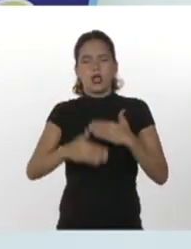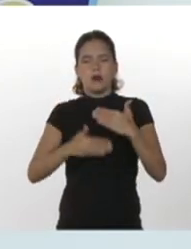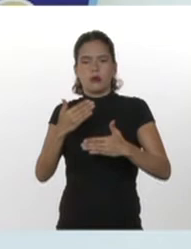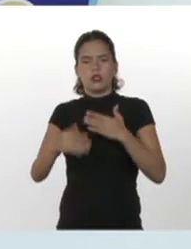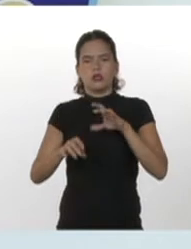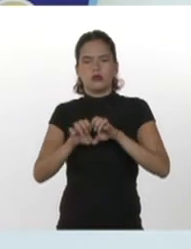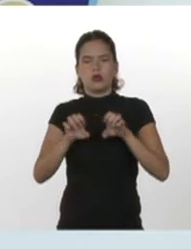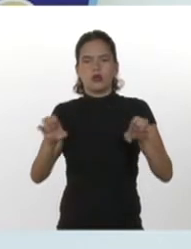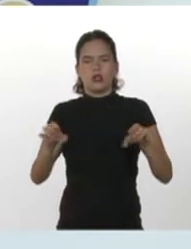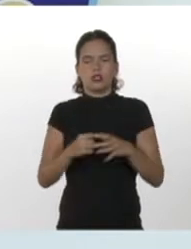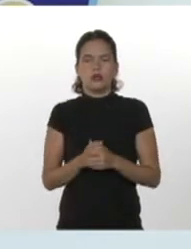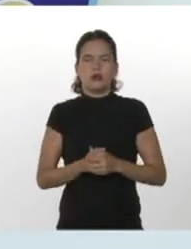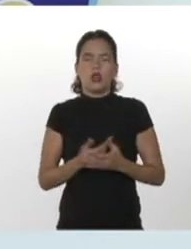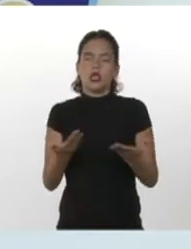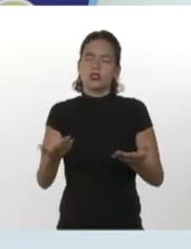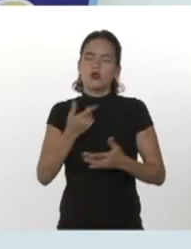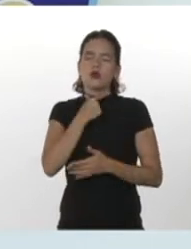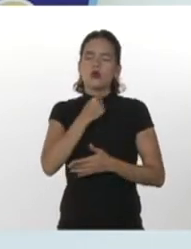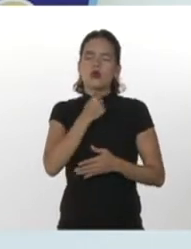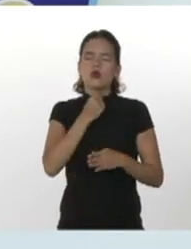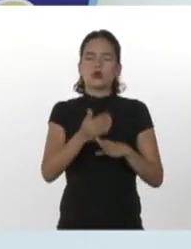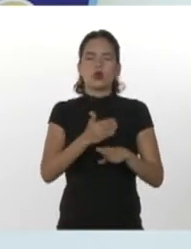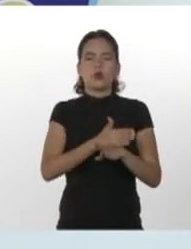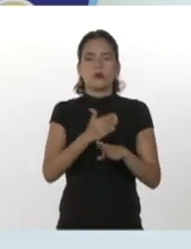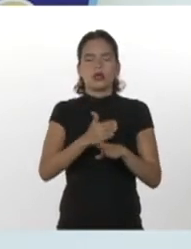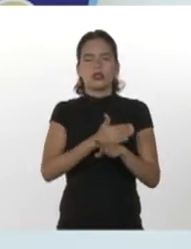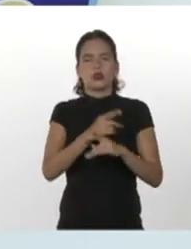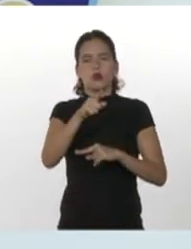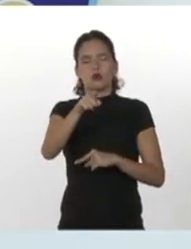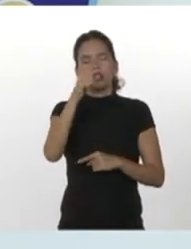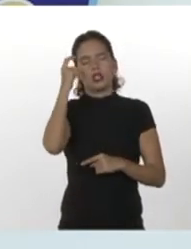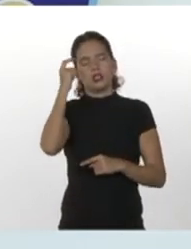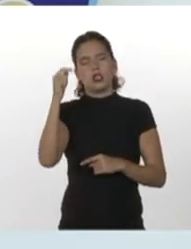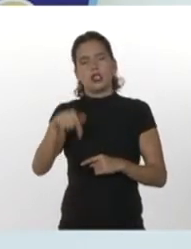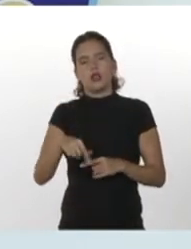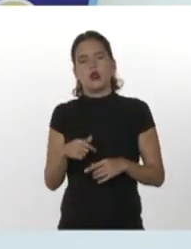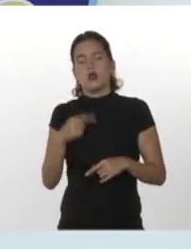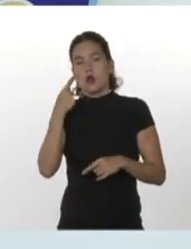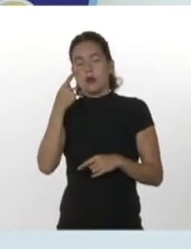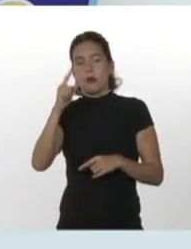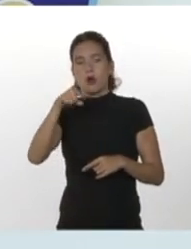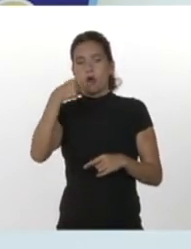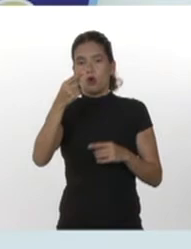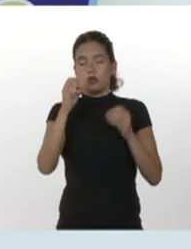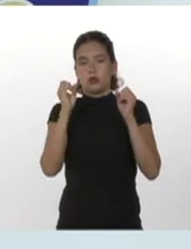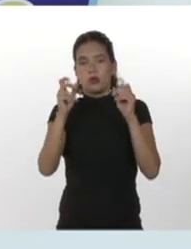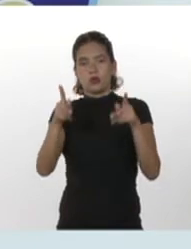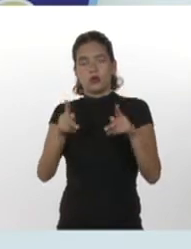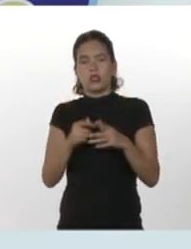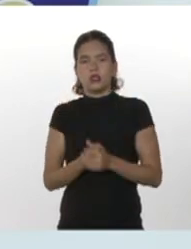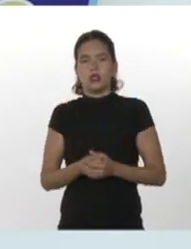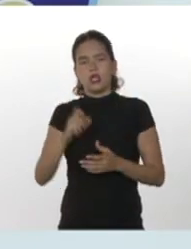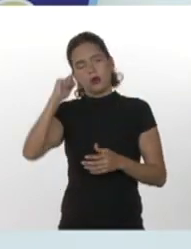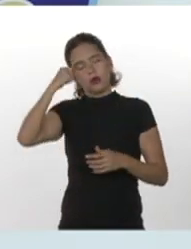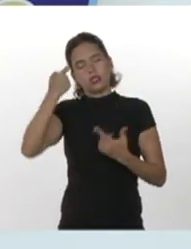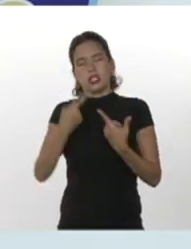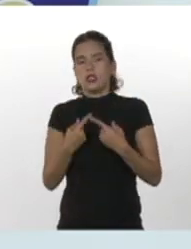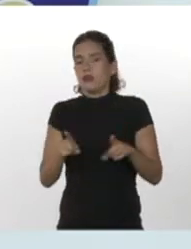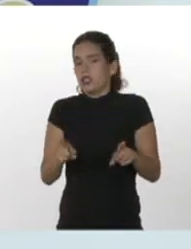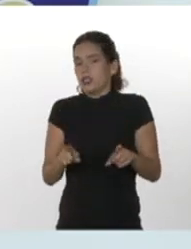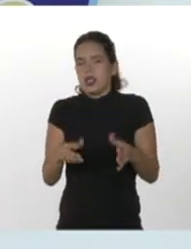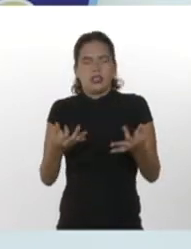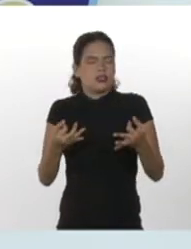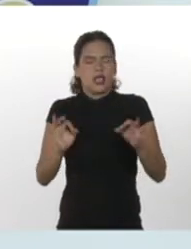proceso educativo. Ha sido un placer compartir con ustedes el día de hoy. Nos vemos en una próxima oportunidad y recuerden,